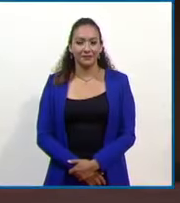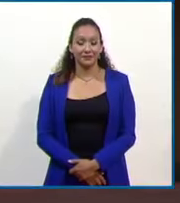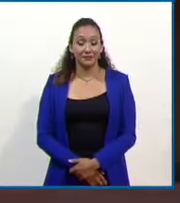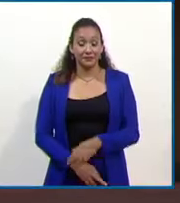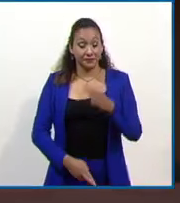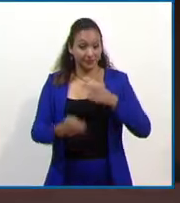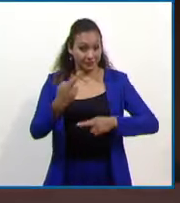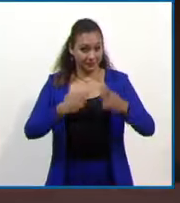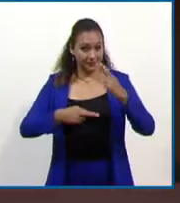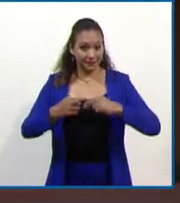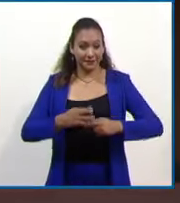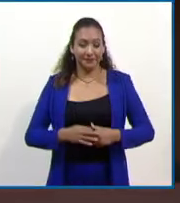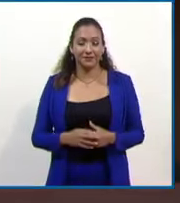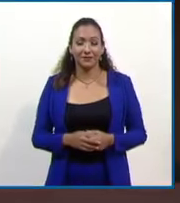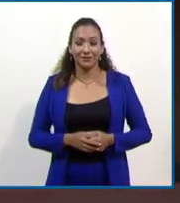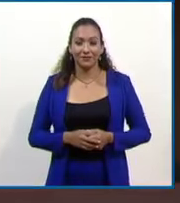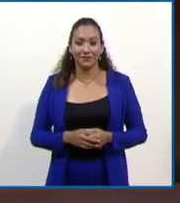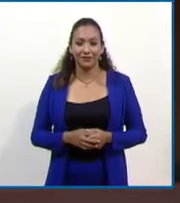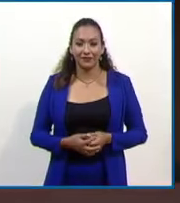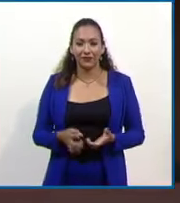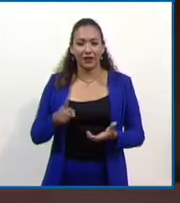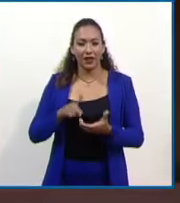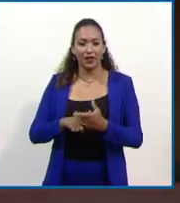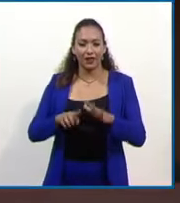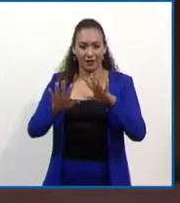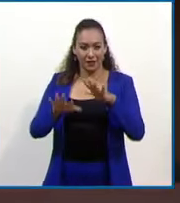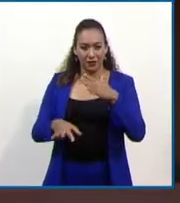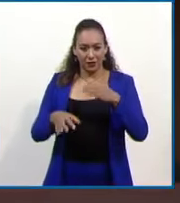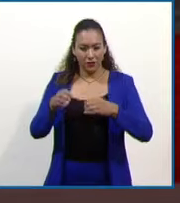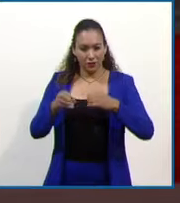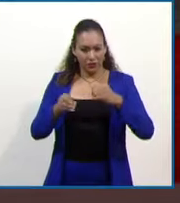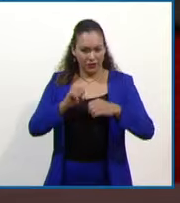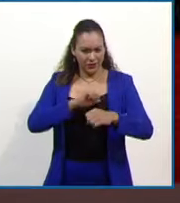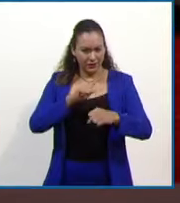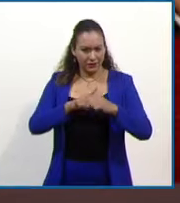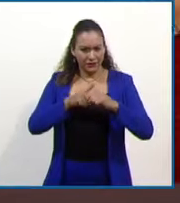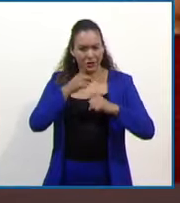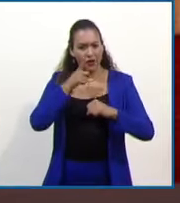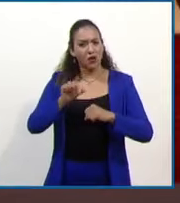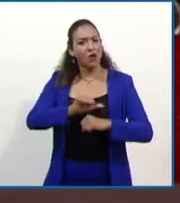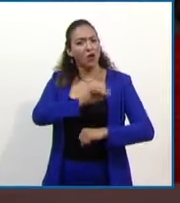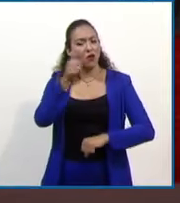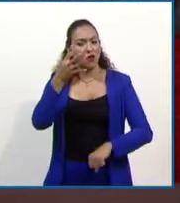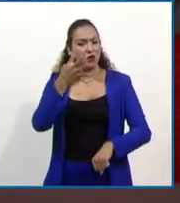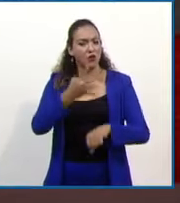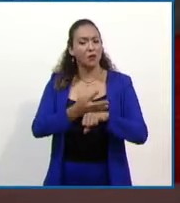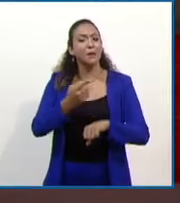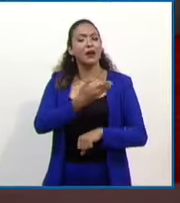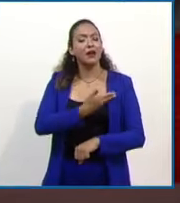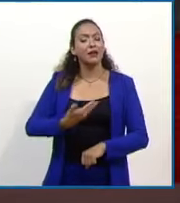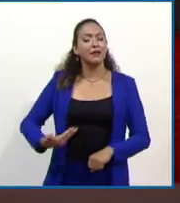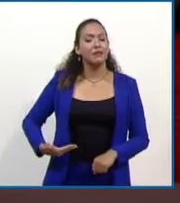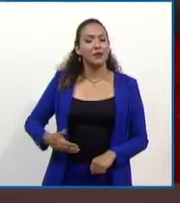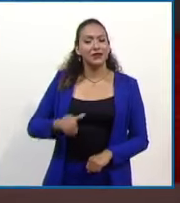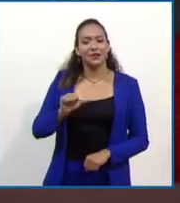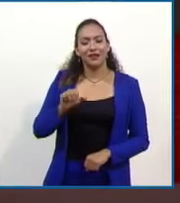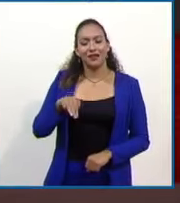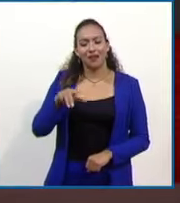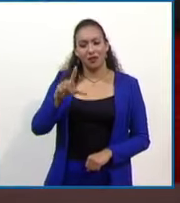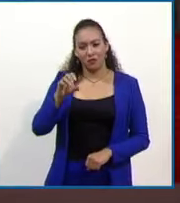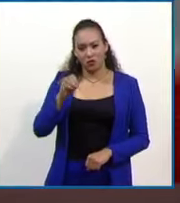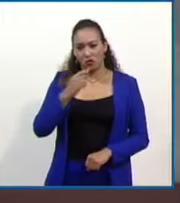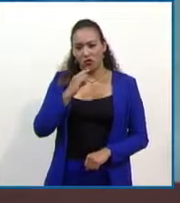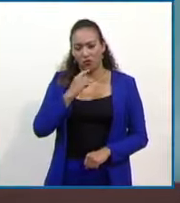Más adelante, Sala Regional Especializada determina otra infracción electoral del presidente López Obrador.